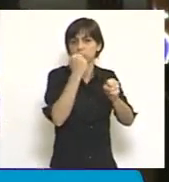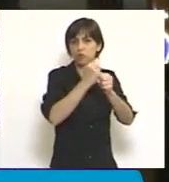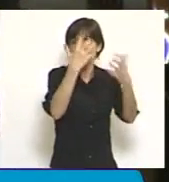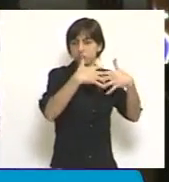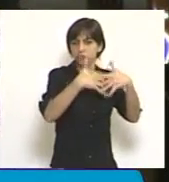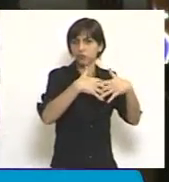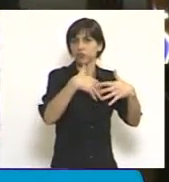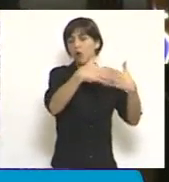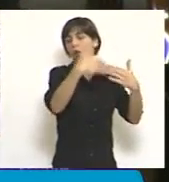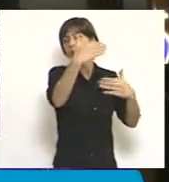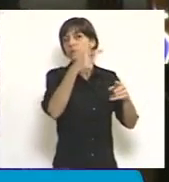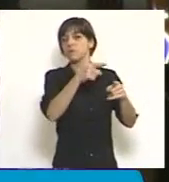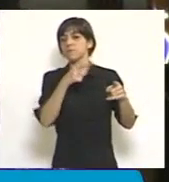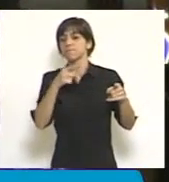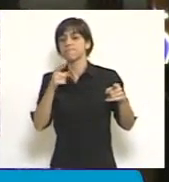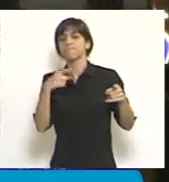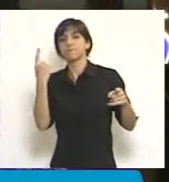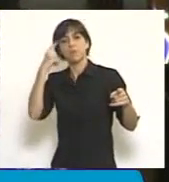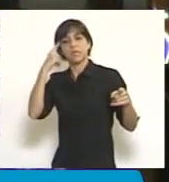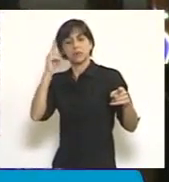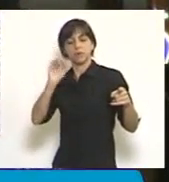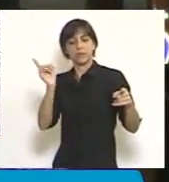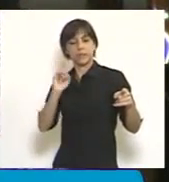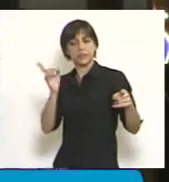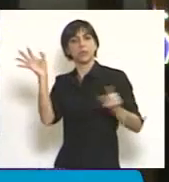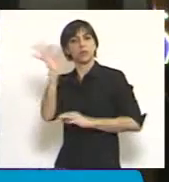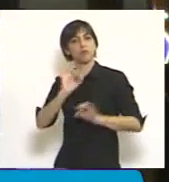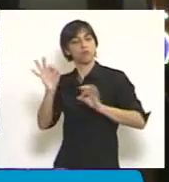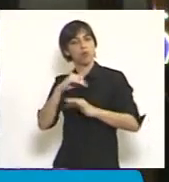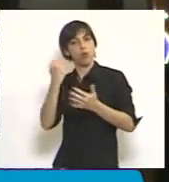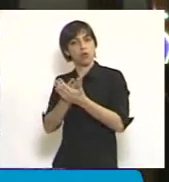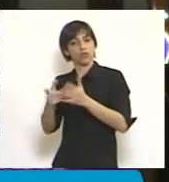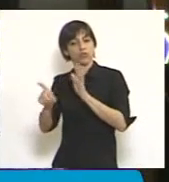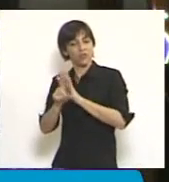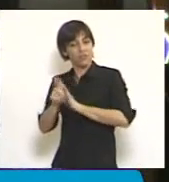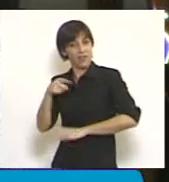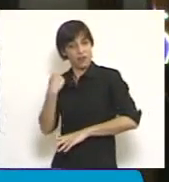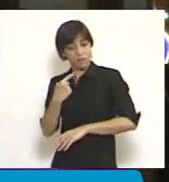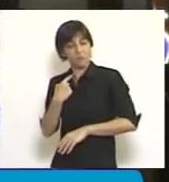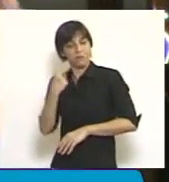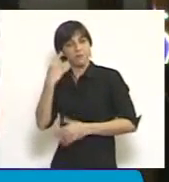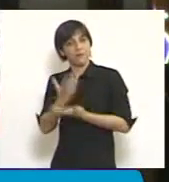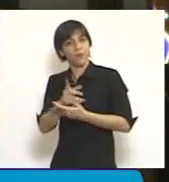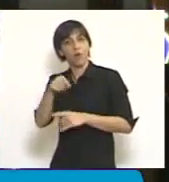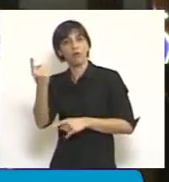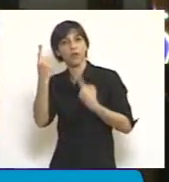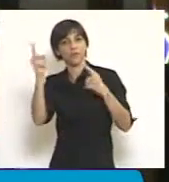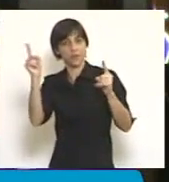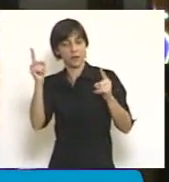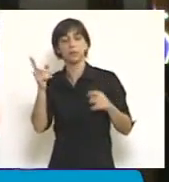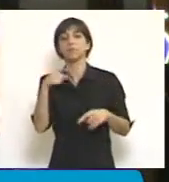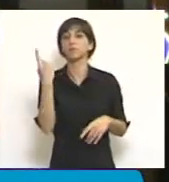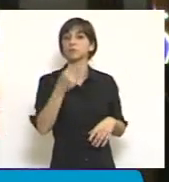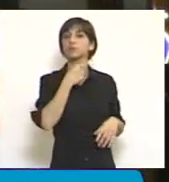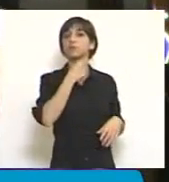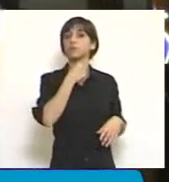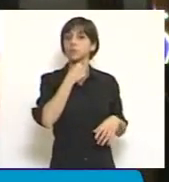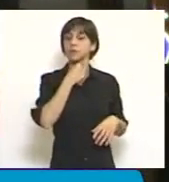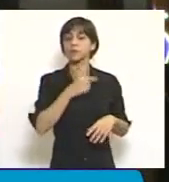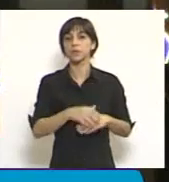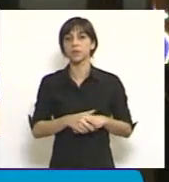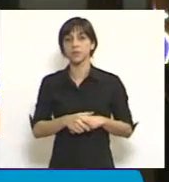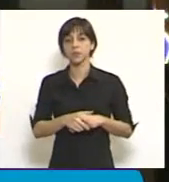interferir grandemente en la actividad de los fiscales, y se le quita un carácter no del